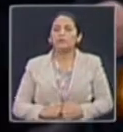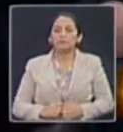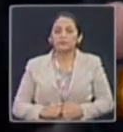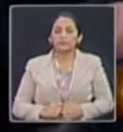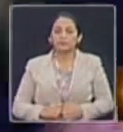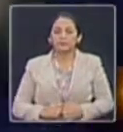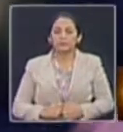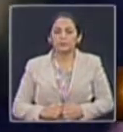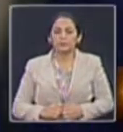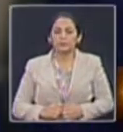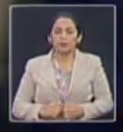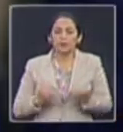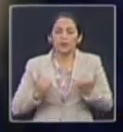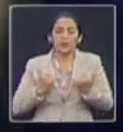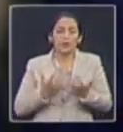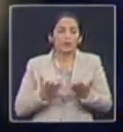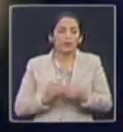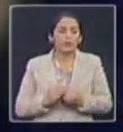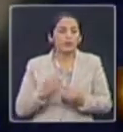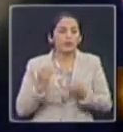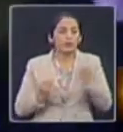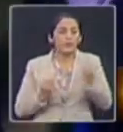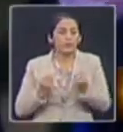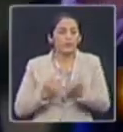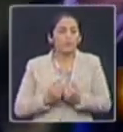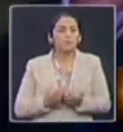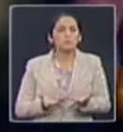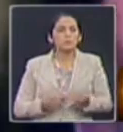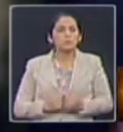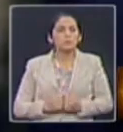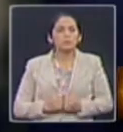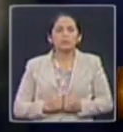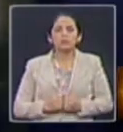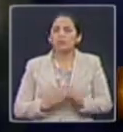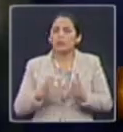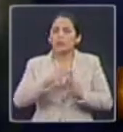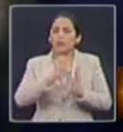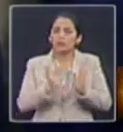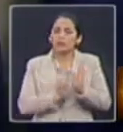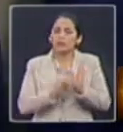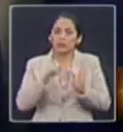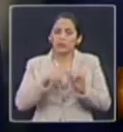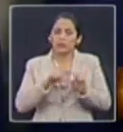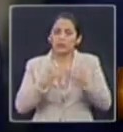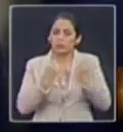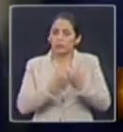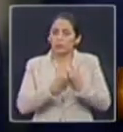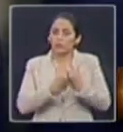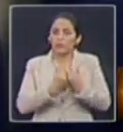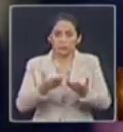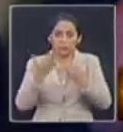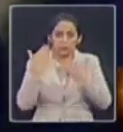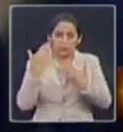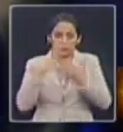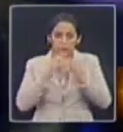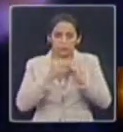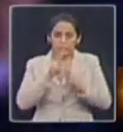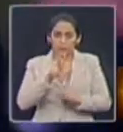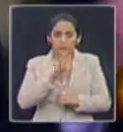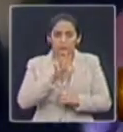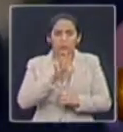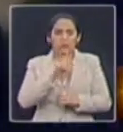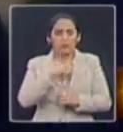de la convocatoria. Nosotros hemos actuado apegado a lo que establecen los estatutos de nuestra organización política que ha sido, por